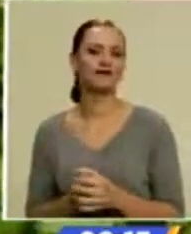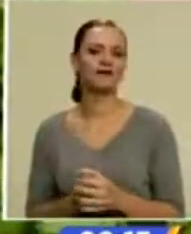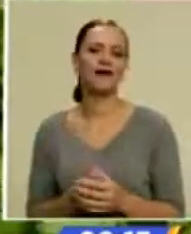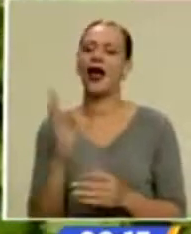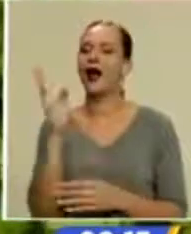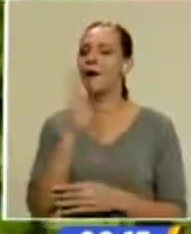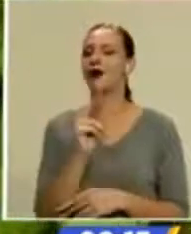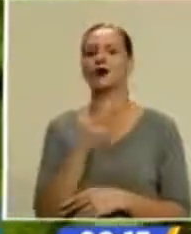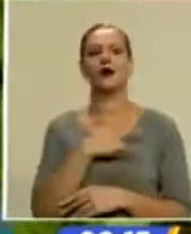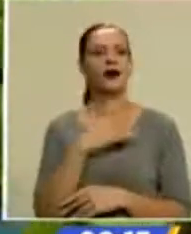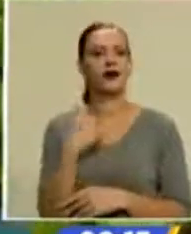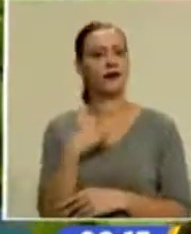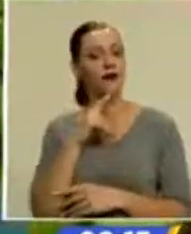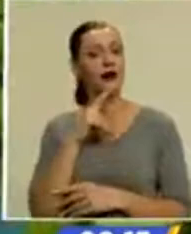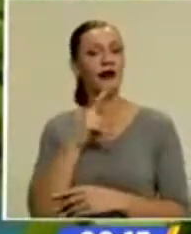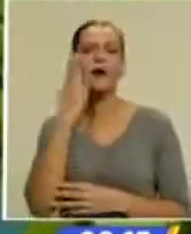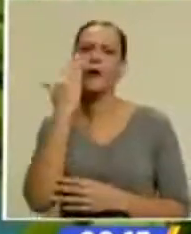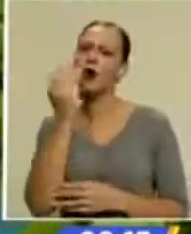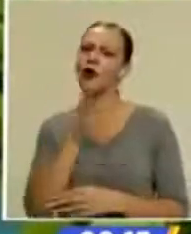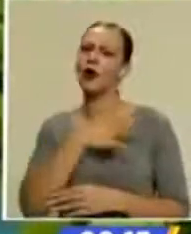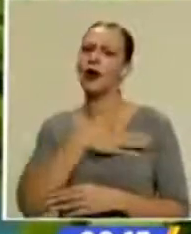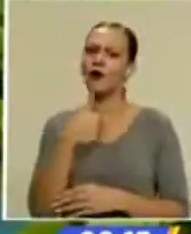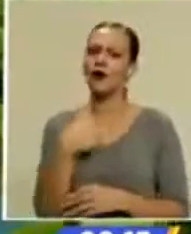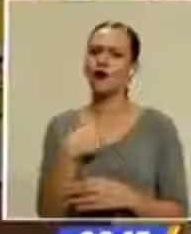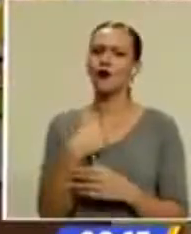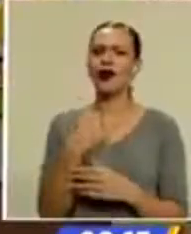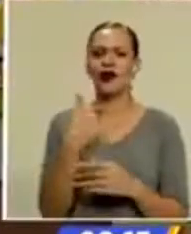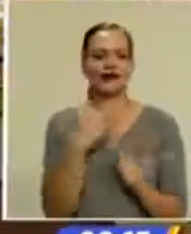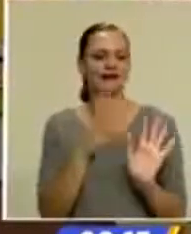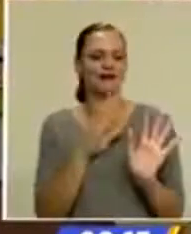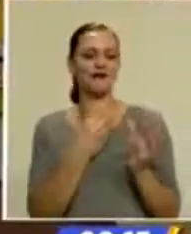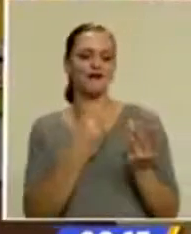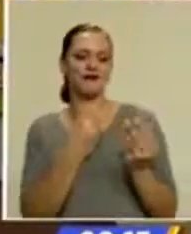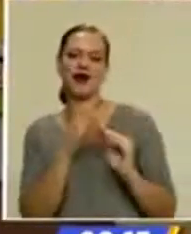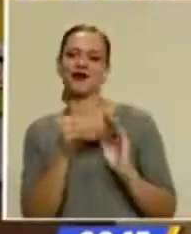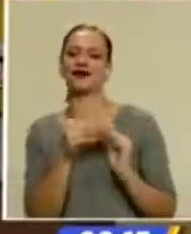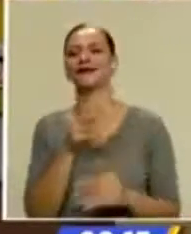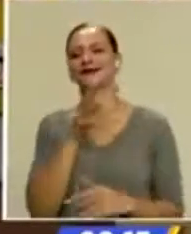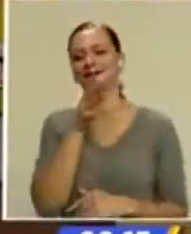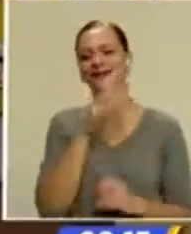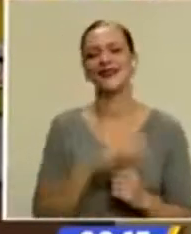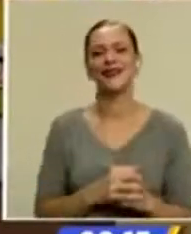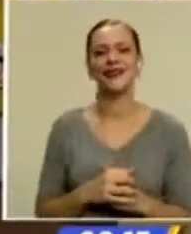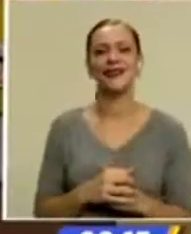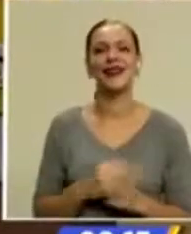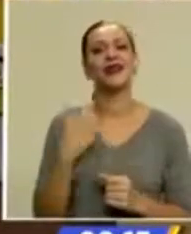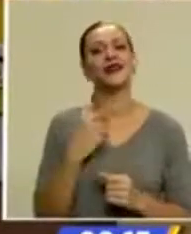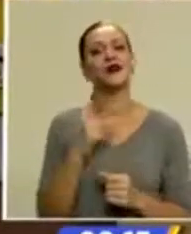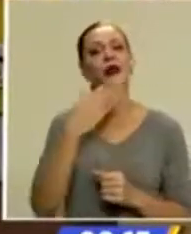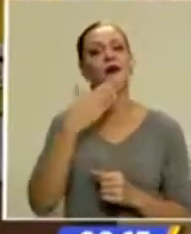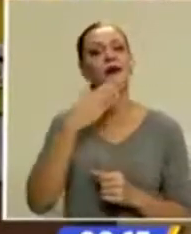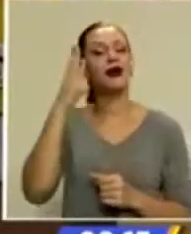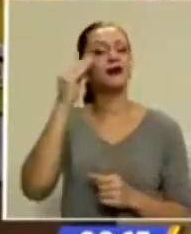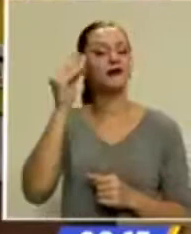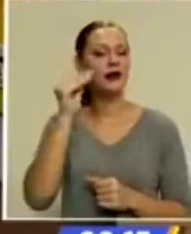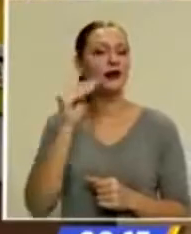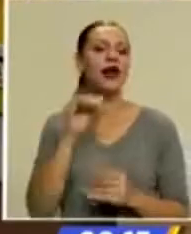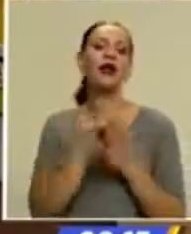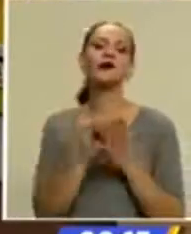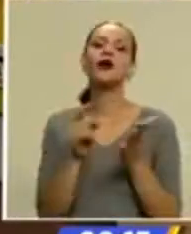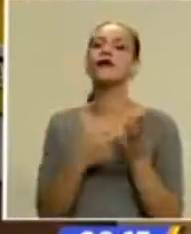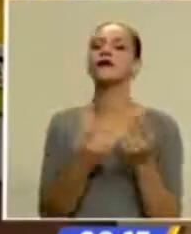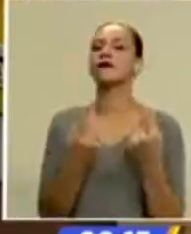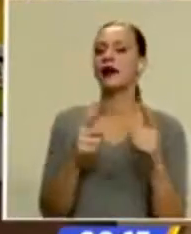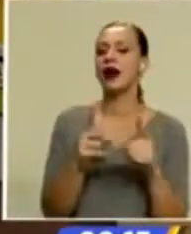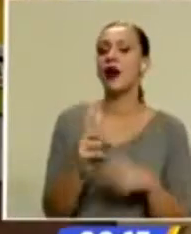Jamás. ¿Verdad? ¿Y por qué no te gusta? Hasta le tengo miedo y de todo. No. Tuviste una mala experiencia. Eso a veces la pasa. La